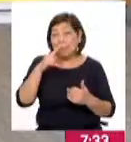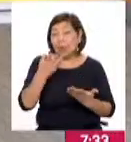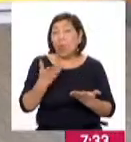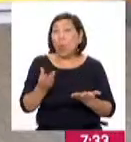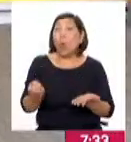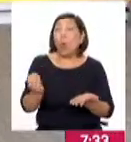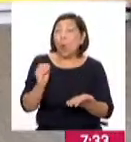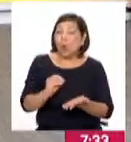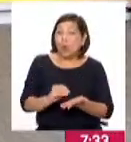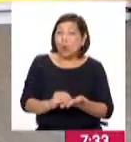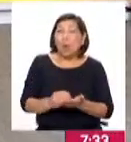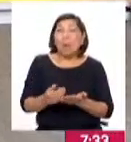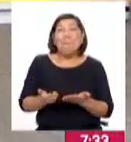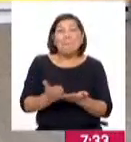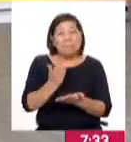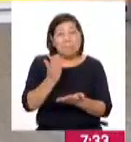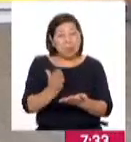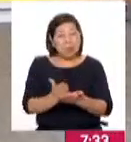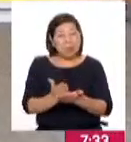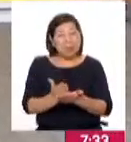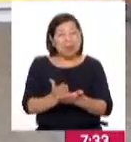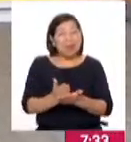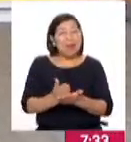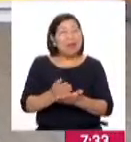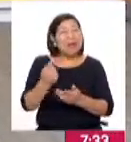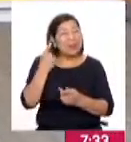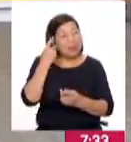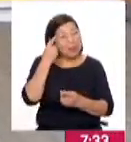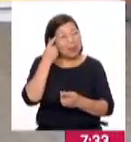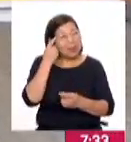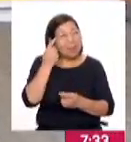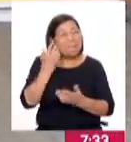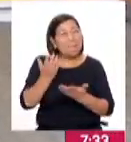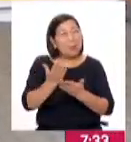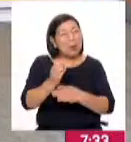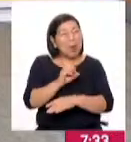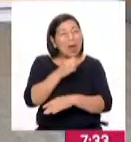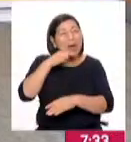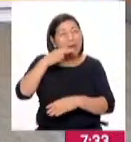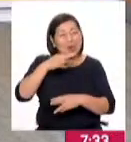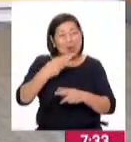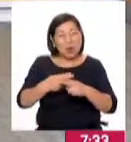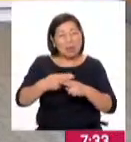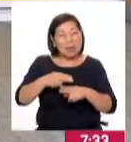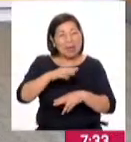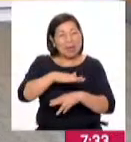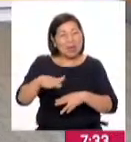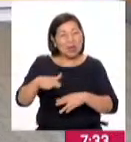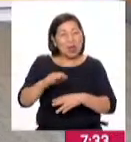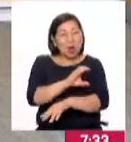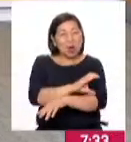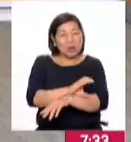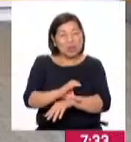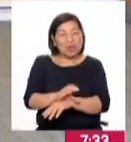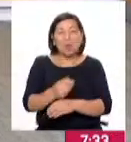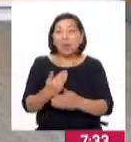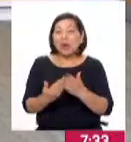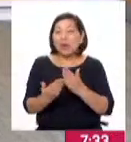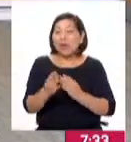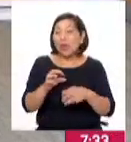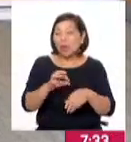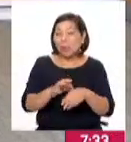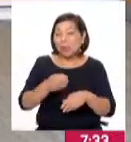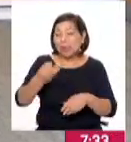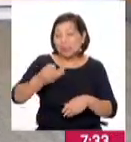nuevamente un niño costero yuris casadillo ingeniero especialista de senami está con nosotros qué tal Cómo le va Buenos